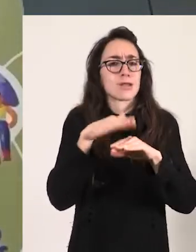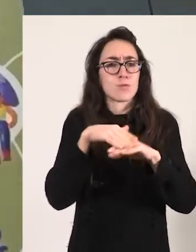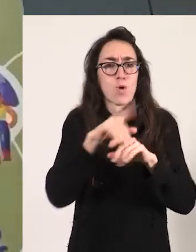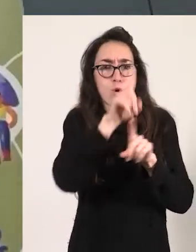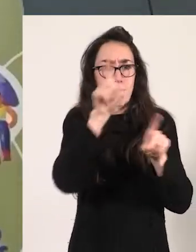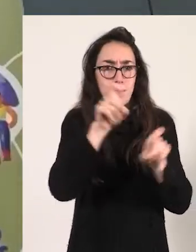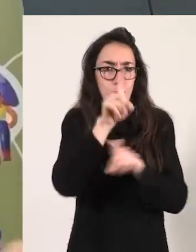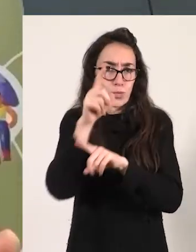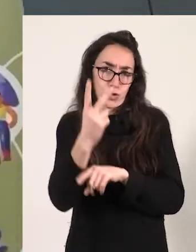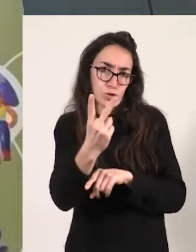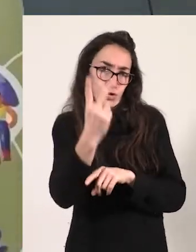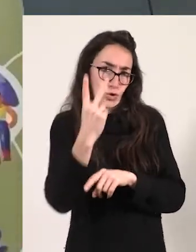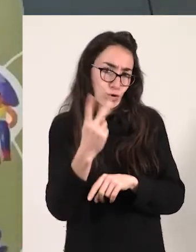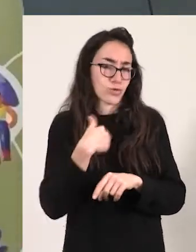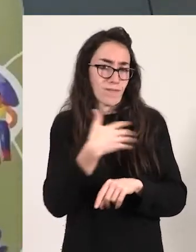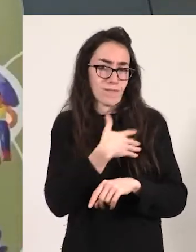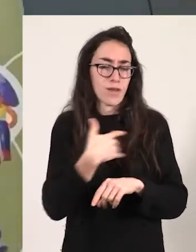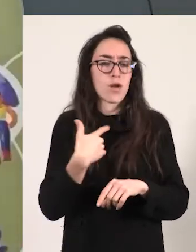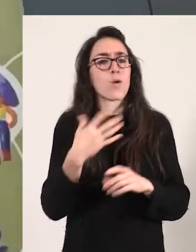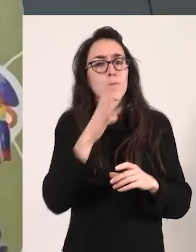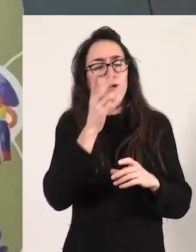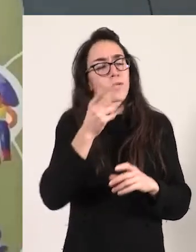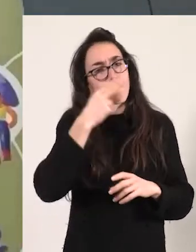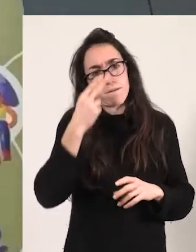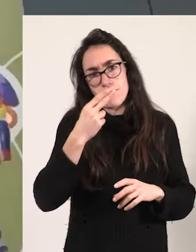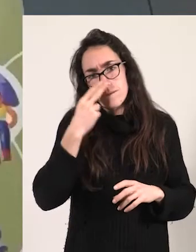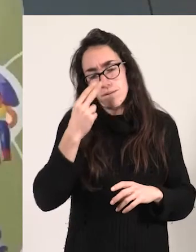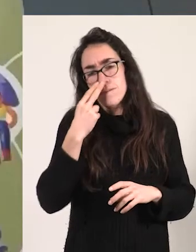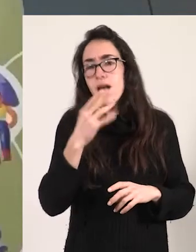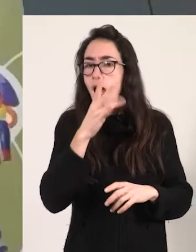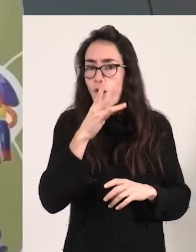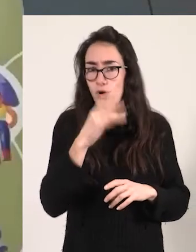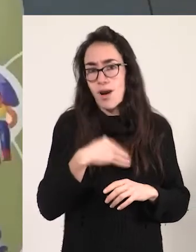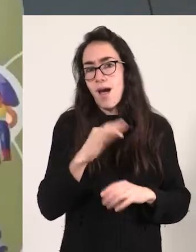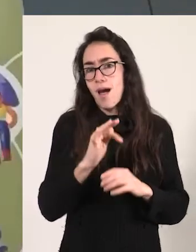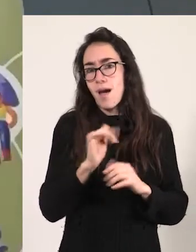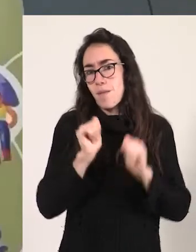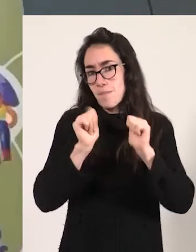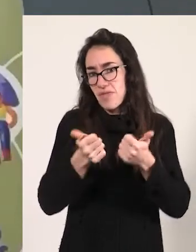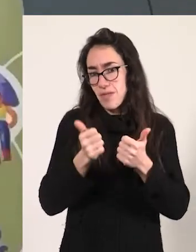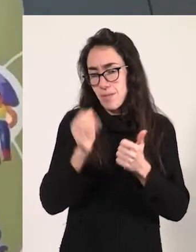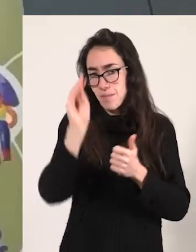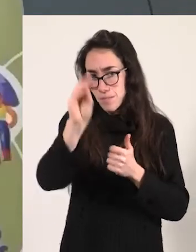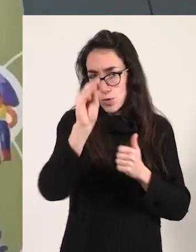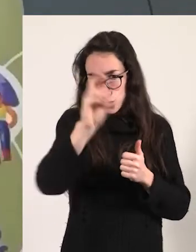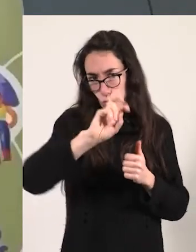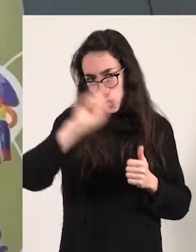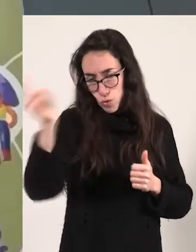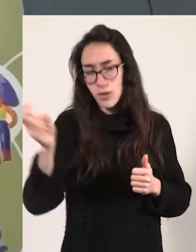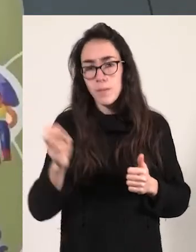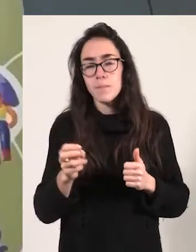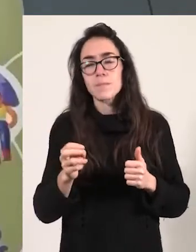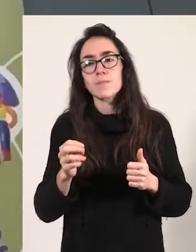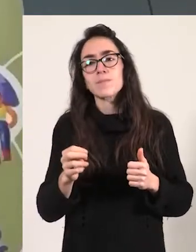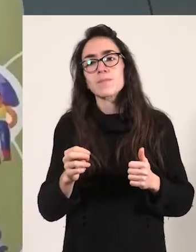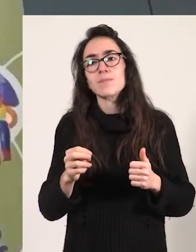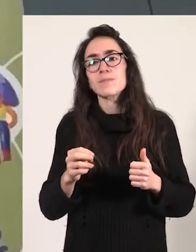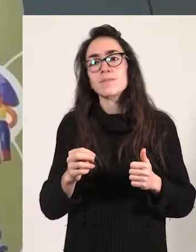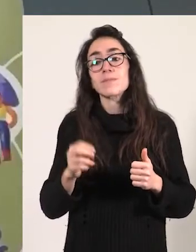pero tenemos por lo menos dos preguntas más que hacerte, y creo que además todas son muy, muy interesantes, y voy con